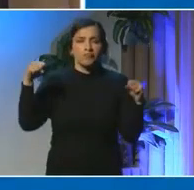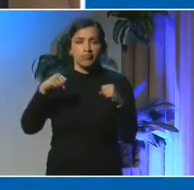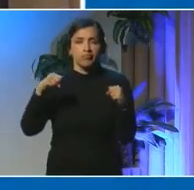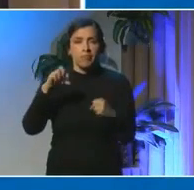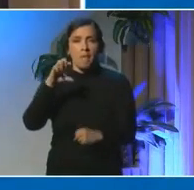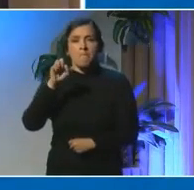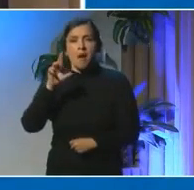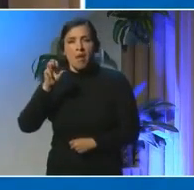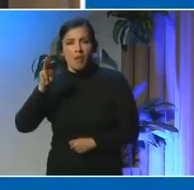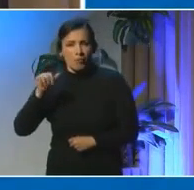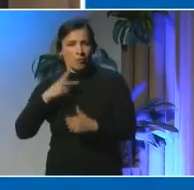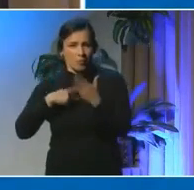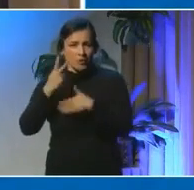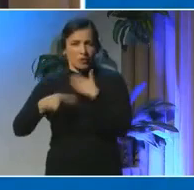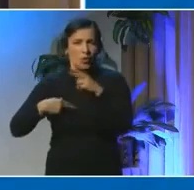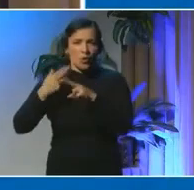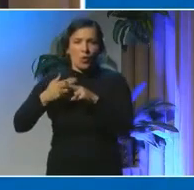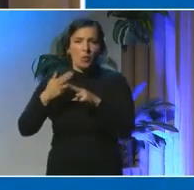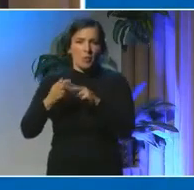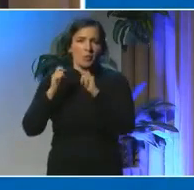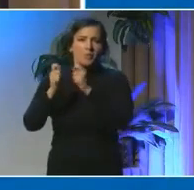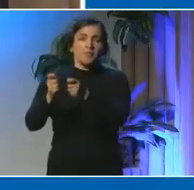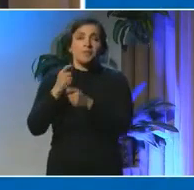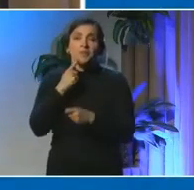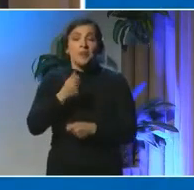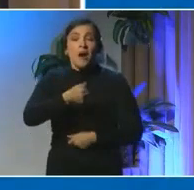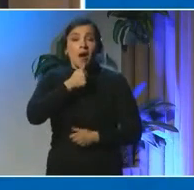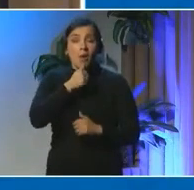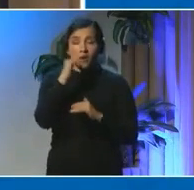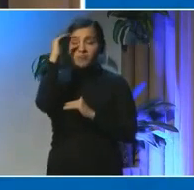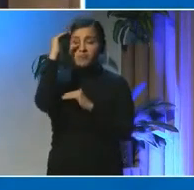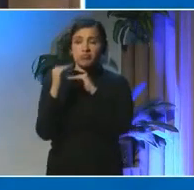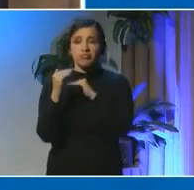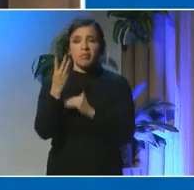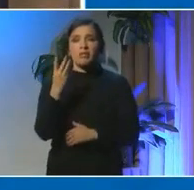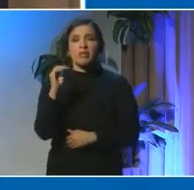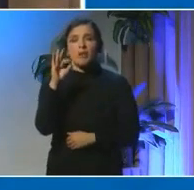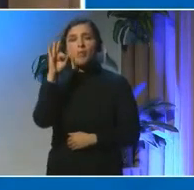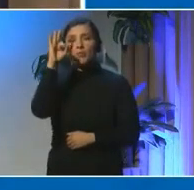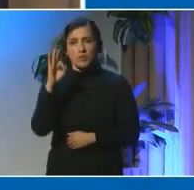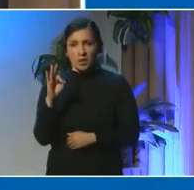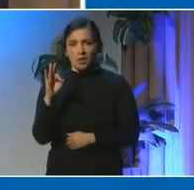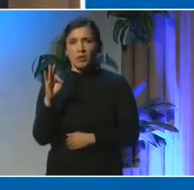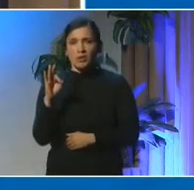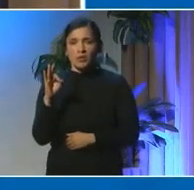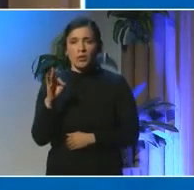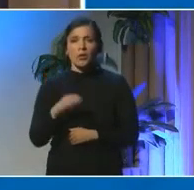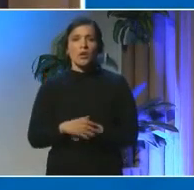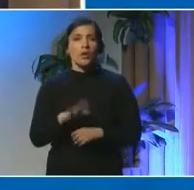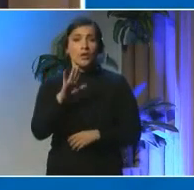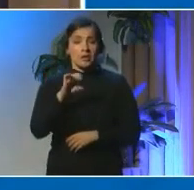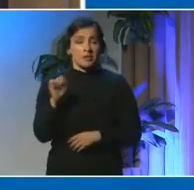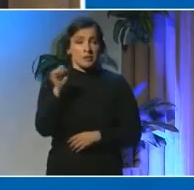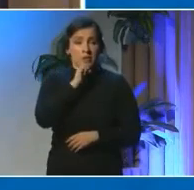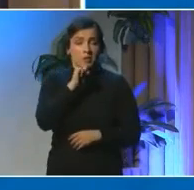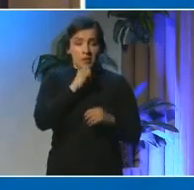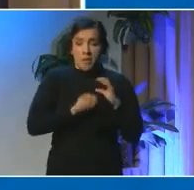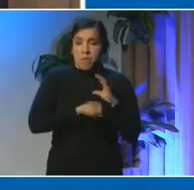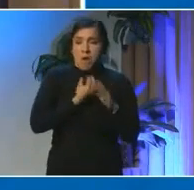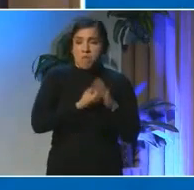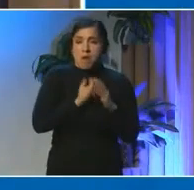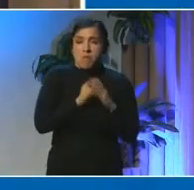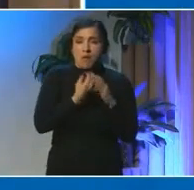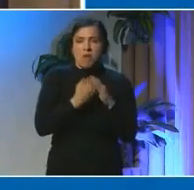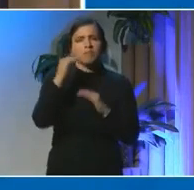logrado reducir el consumo de agua en un 30% por cada act litro de cerve ha producido y